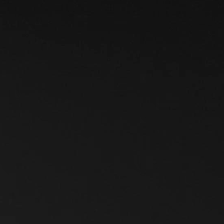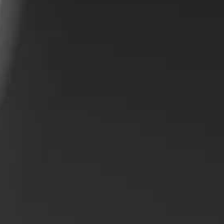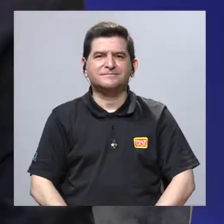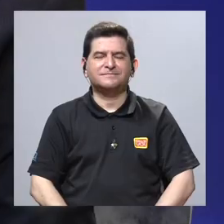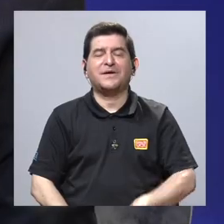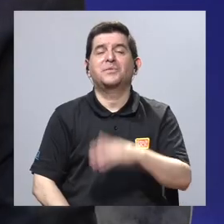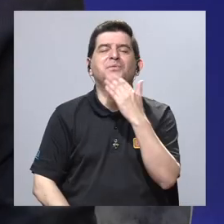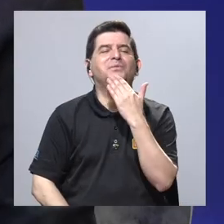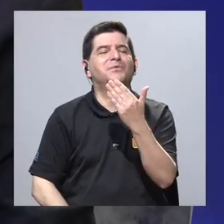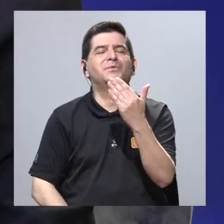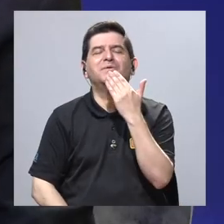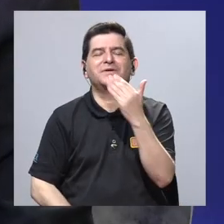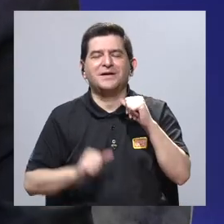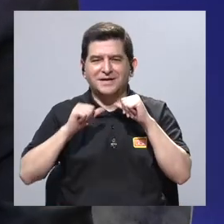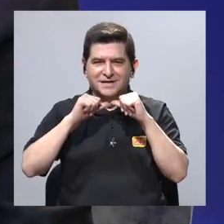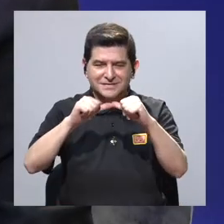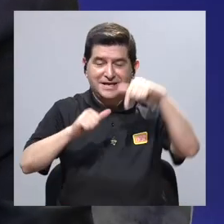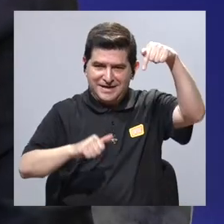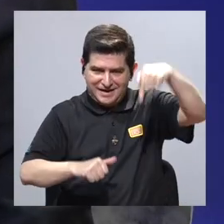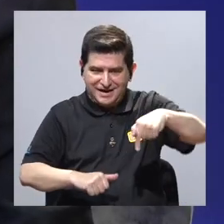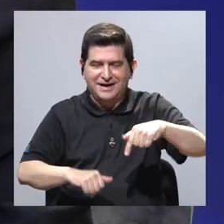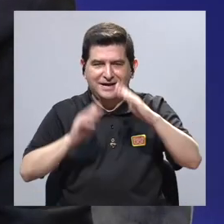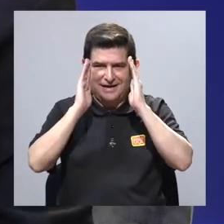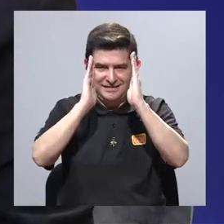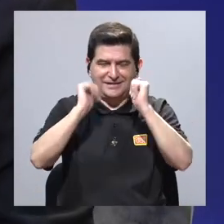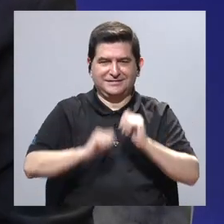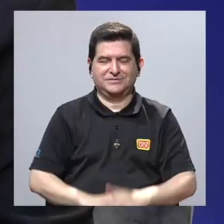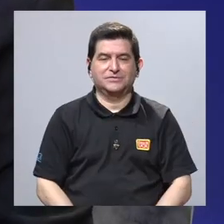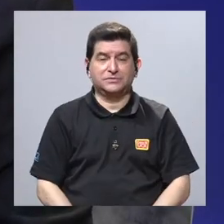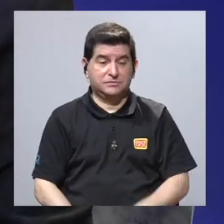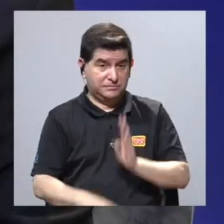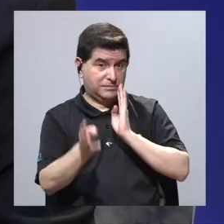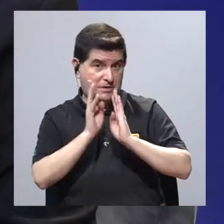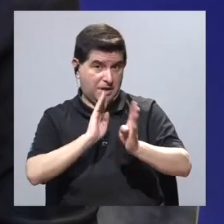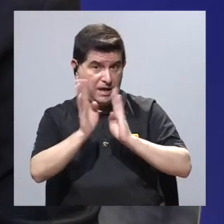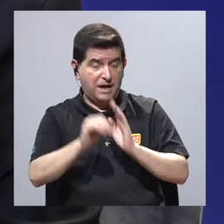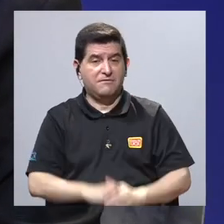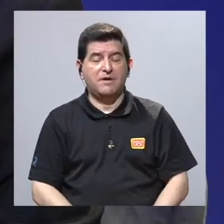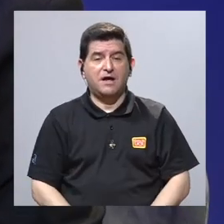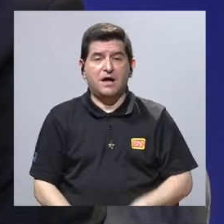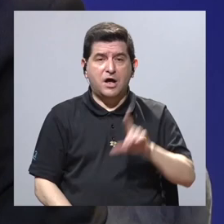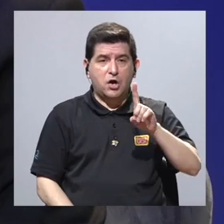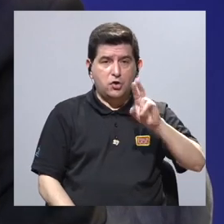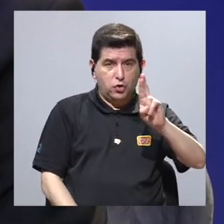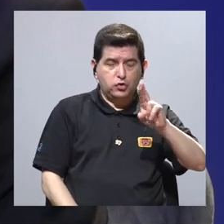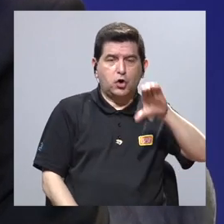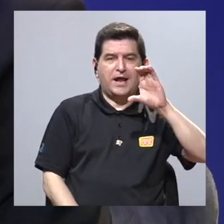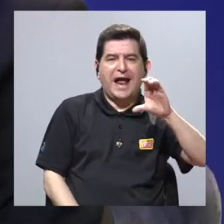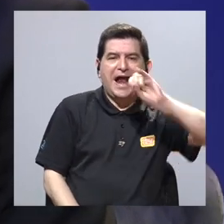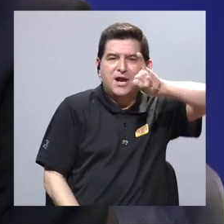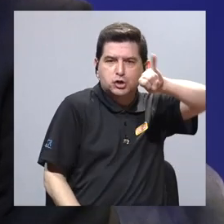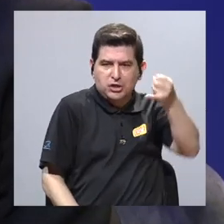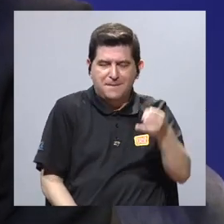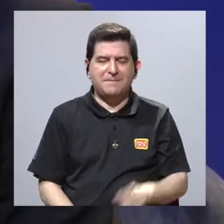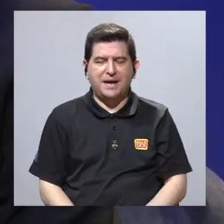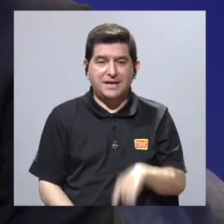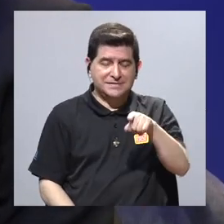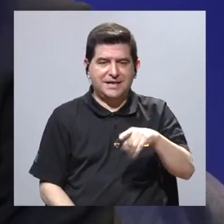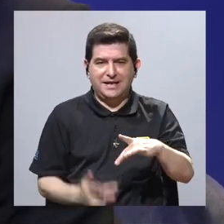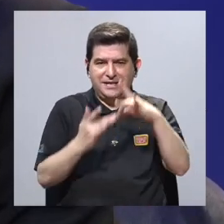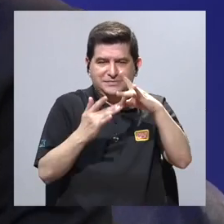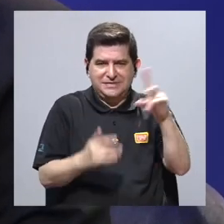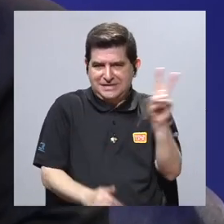Muchas gracias por continuar con nosotros. Estamos conversando con el doctor Carlos Jiménez, quien es